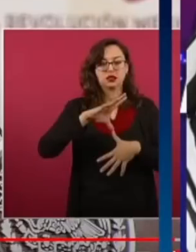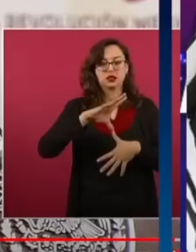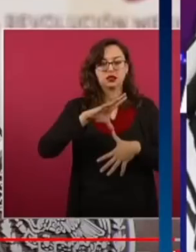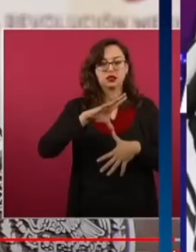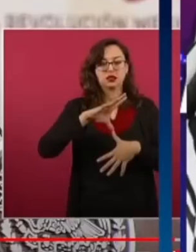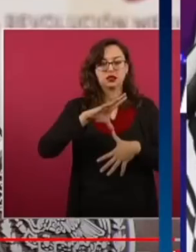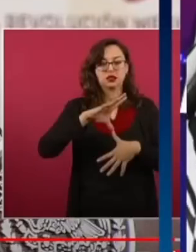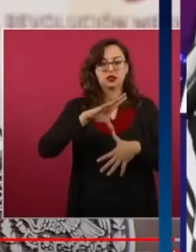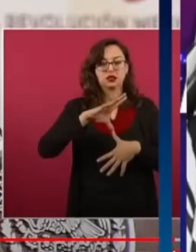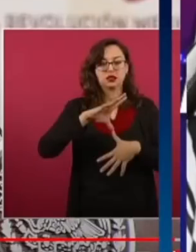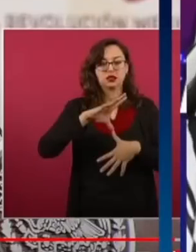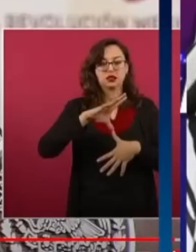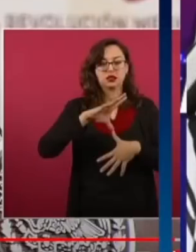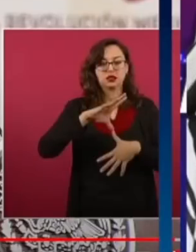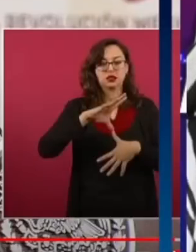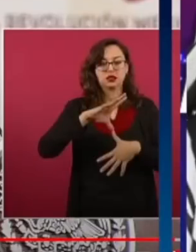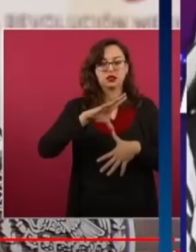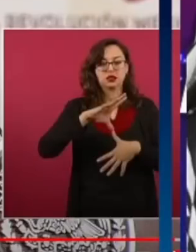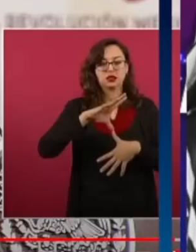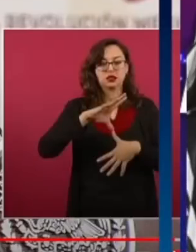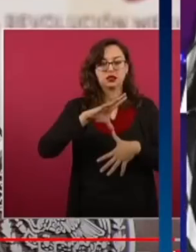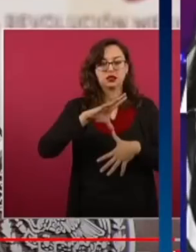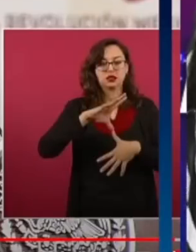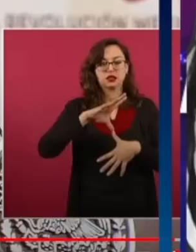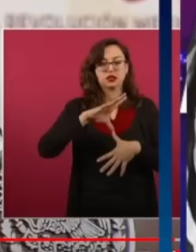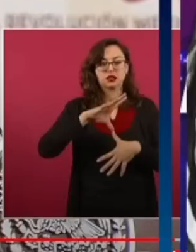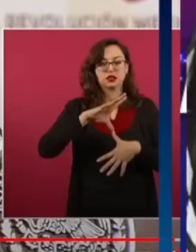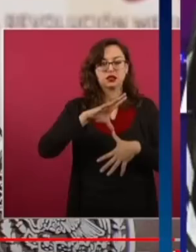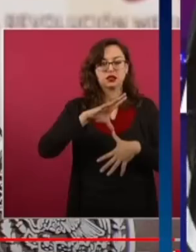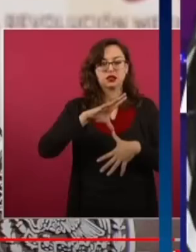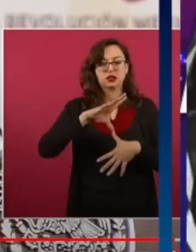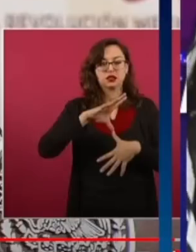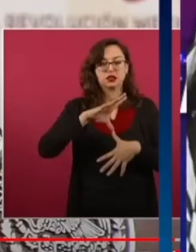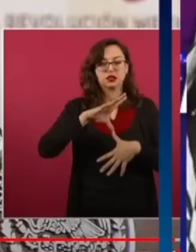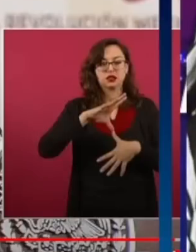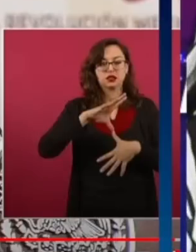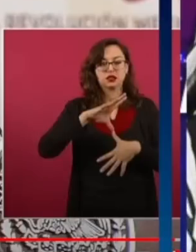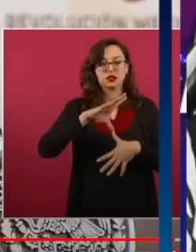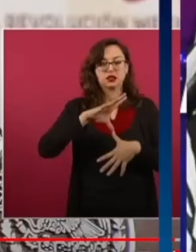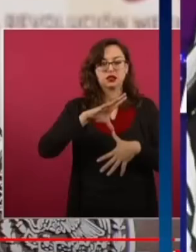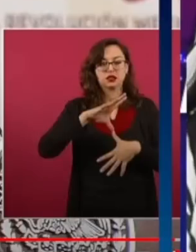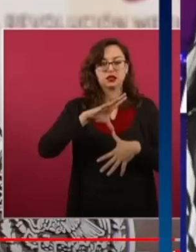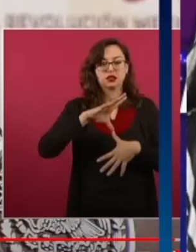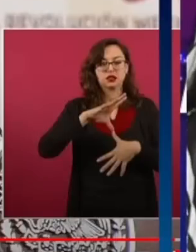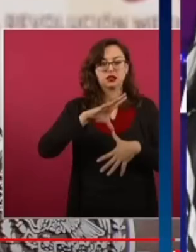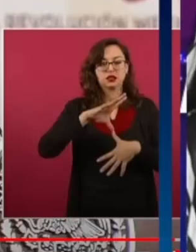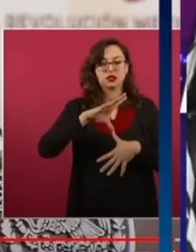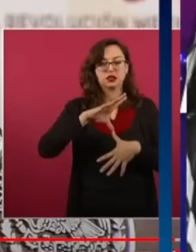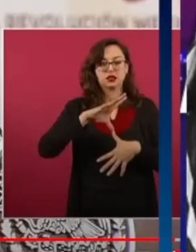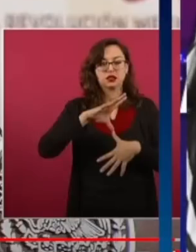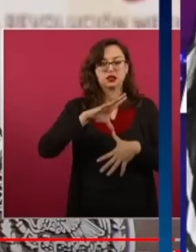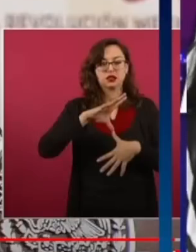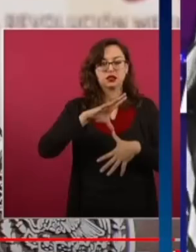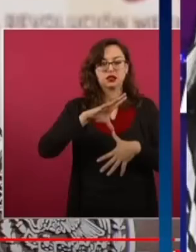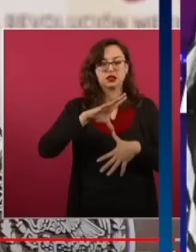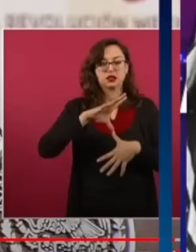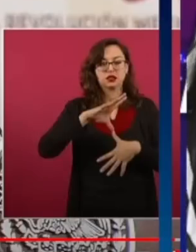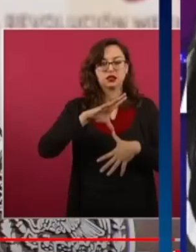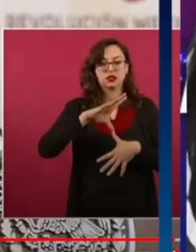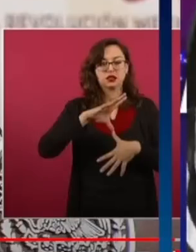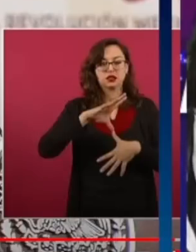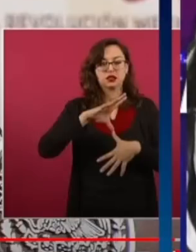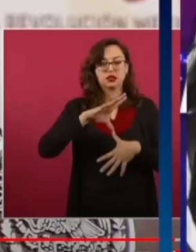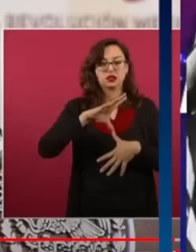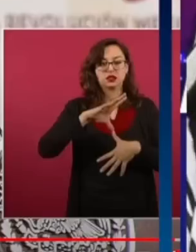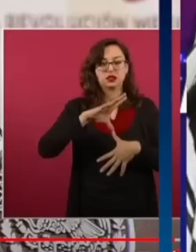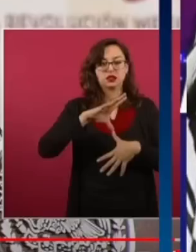aliados en américa latina' lo representará en conjunto con el canciller marcelo ebrard quien es nada más